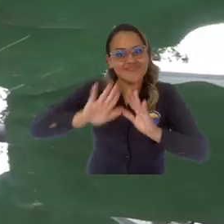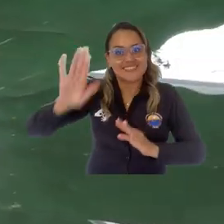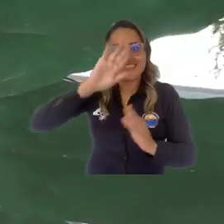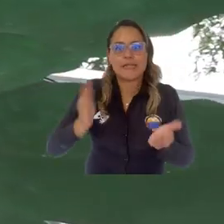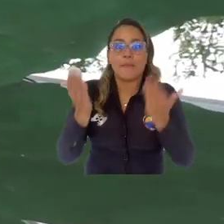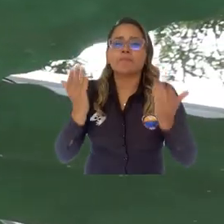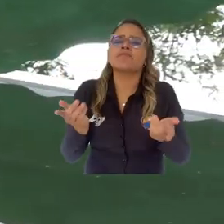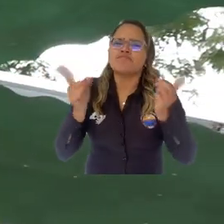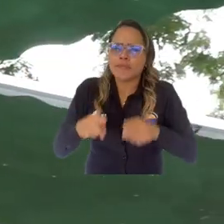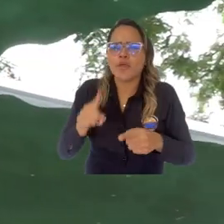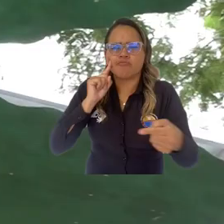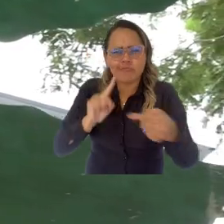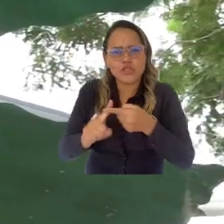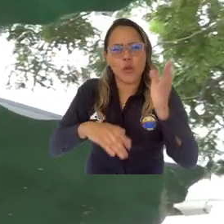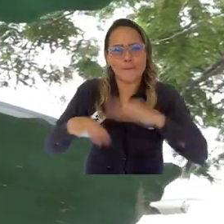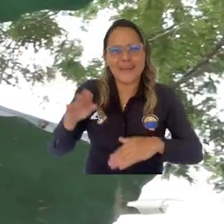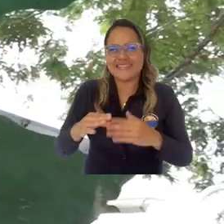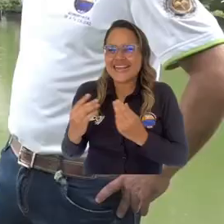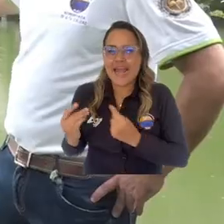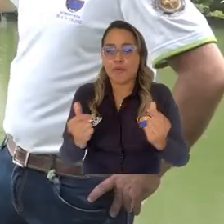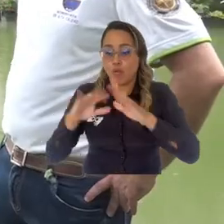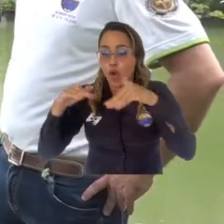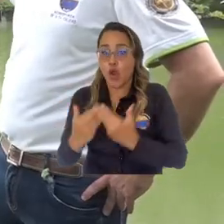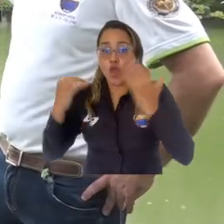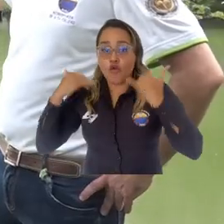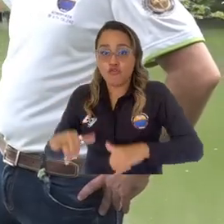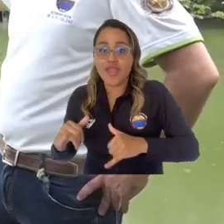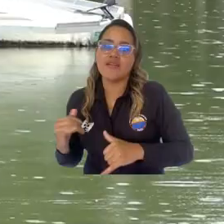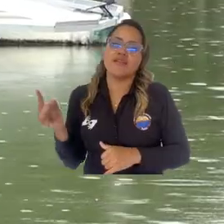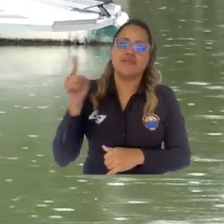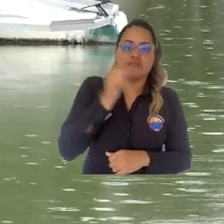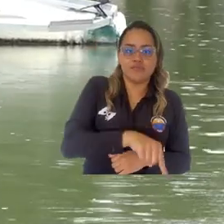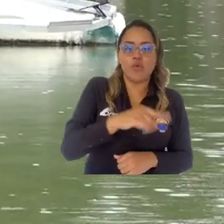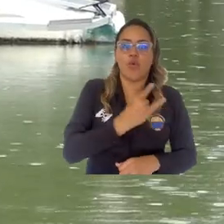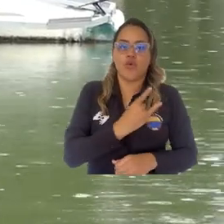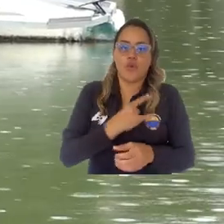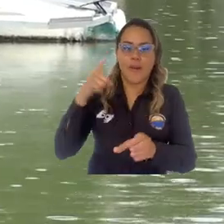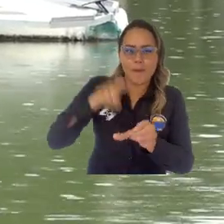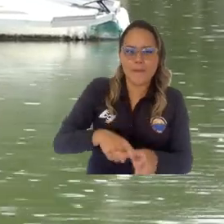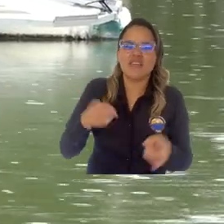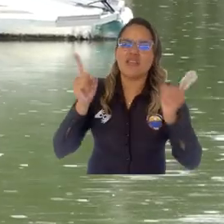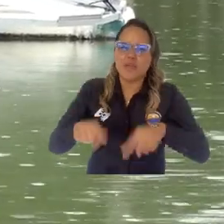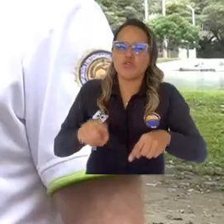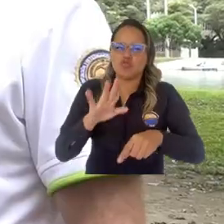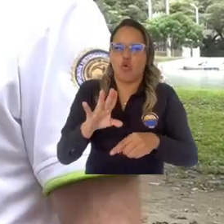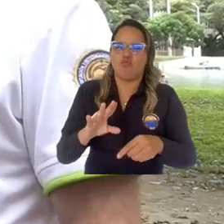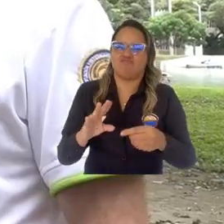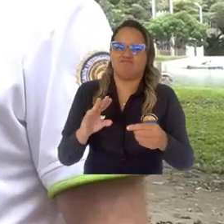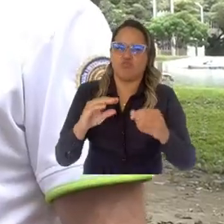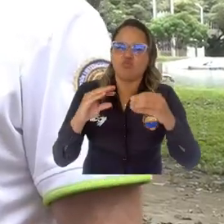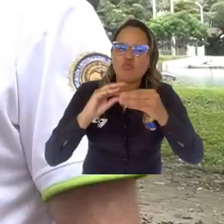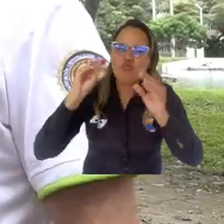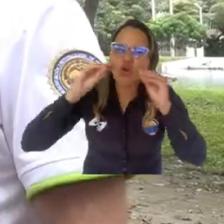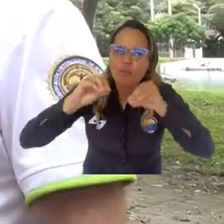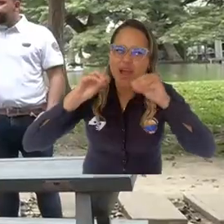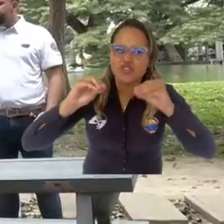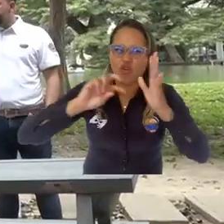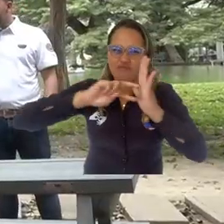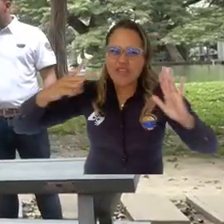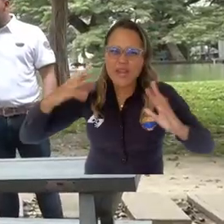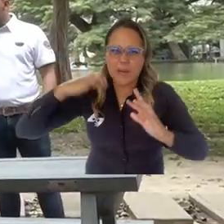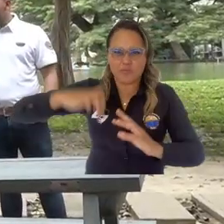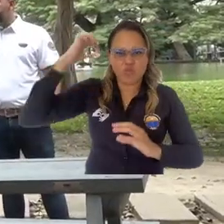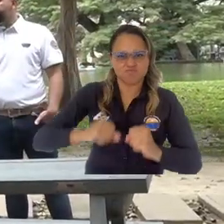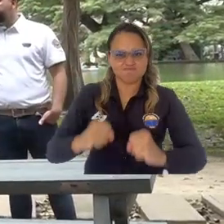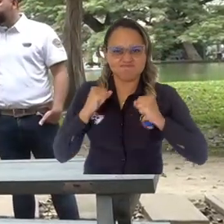propuestas que aporten a la iniciativa del tránsito inmediato a la educación superior, fortalecer la educación y formación técnica profesional, promover